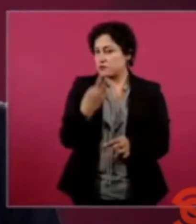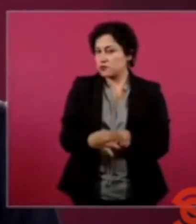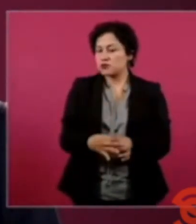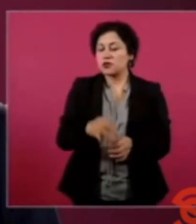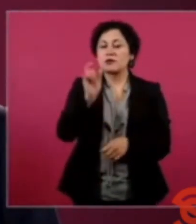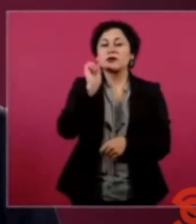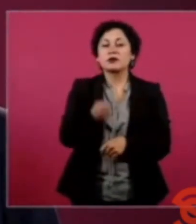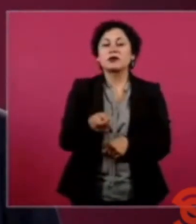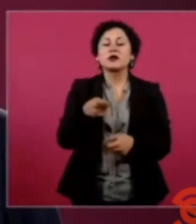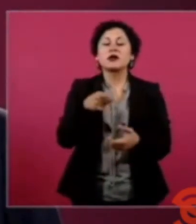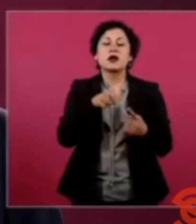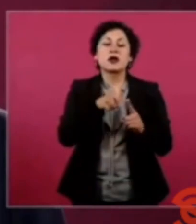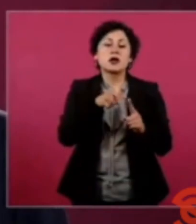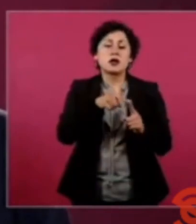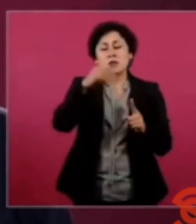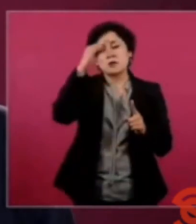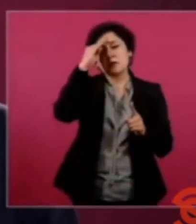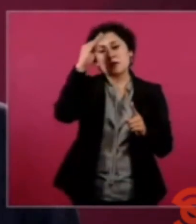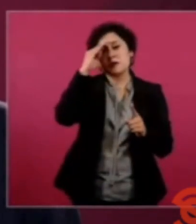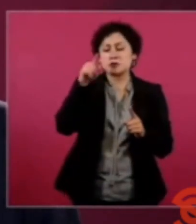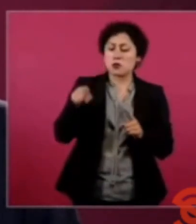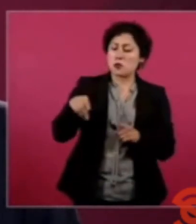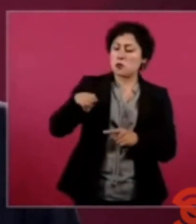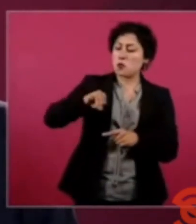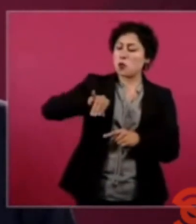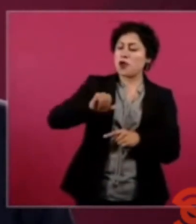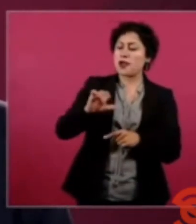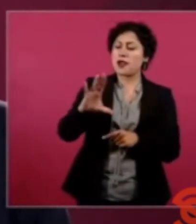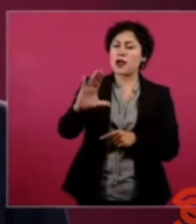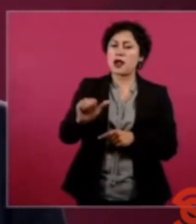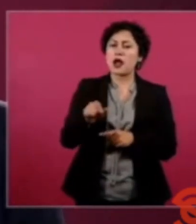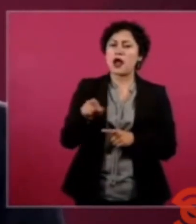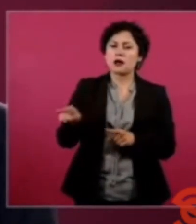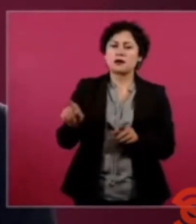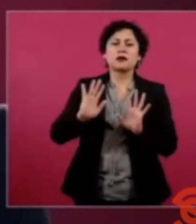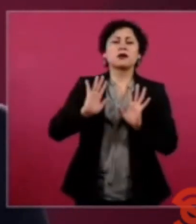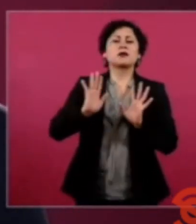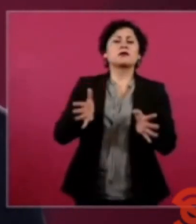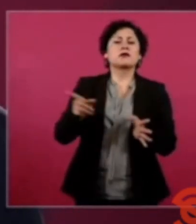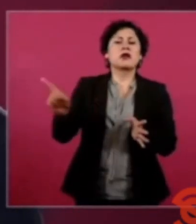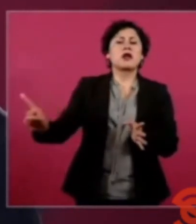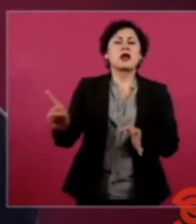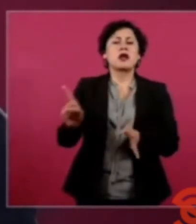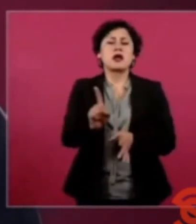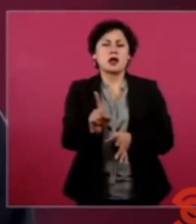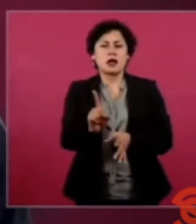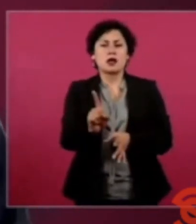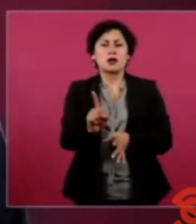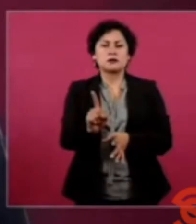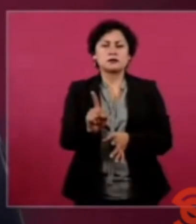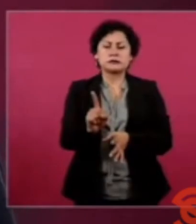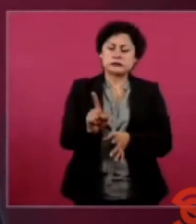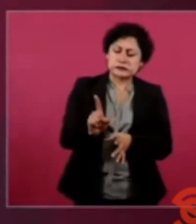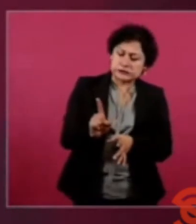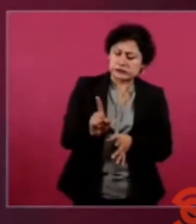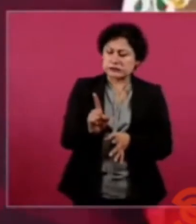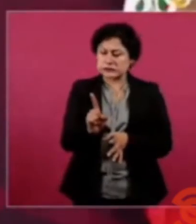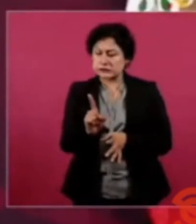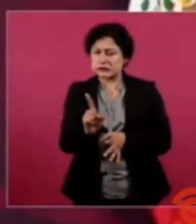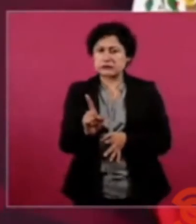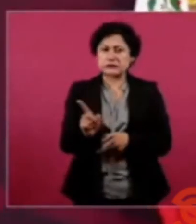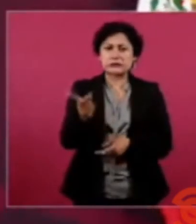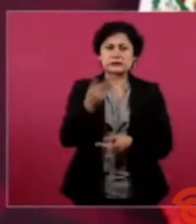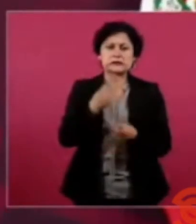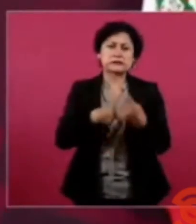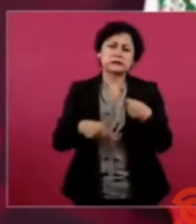pensó que con el general Mújica podía haber una confrontación, una